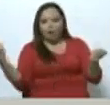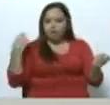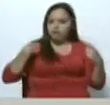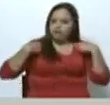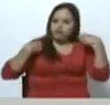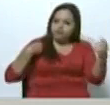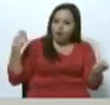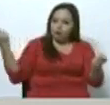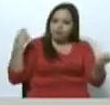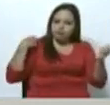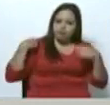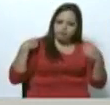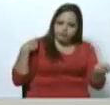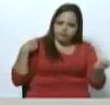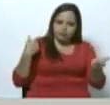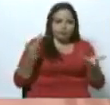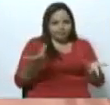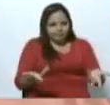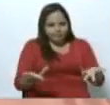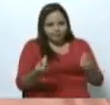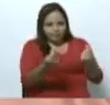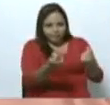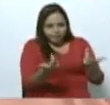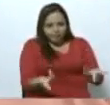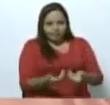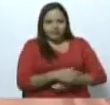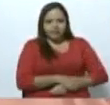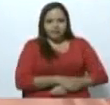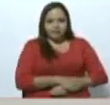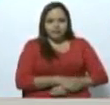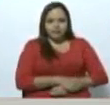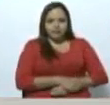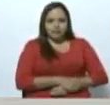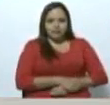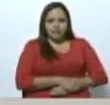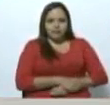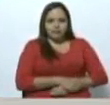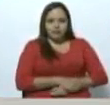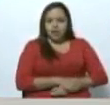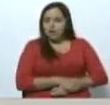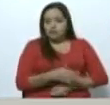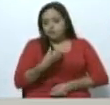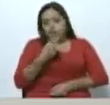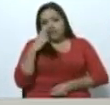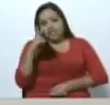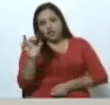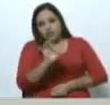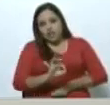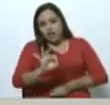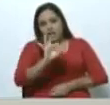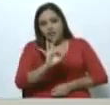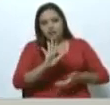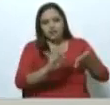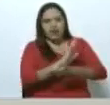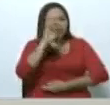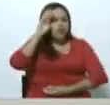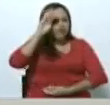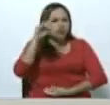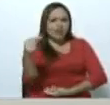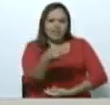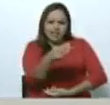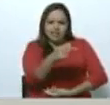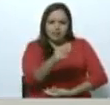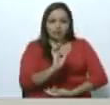Ahora tú lees las expectativas. Yo no he visto ninguna que diga que va a ser negativa. La que menos nos da dice que vamos a